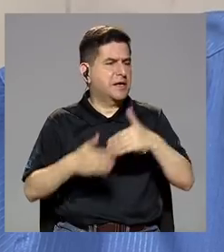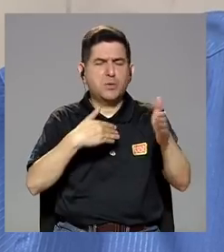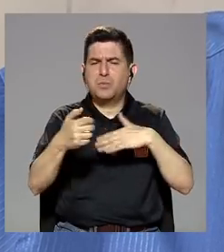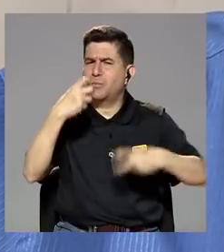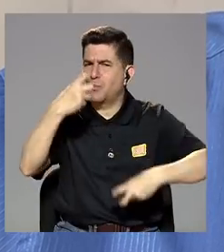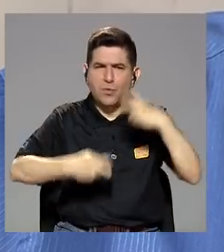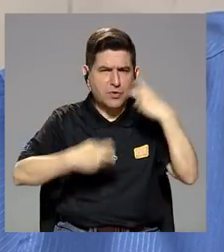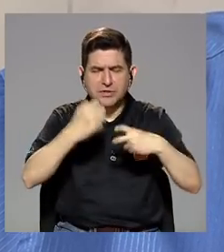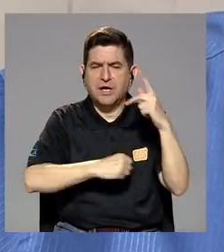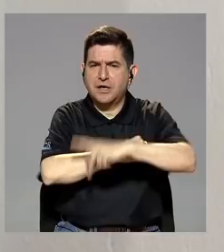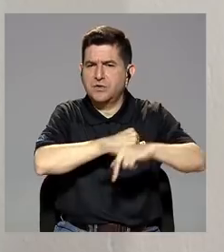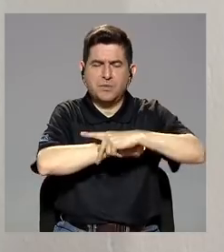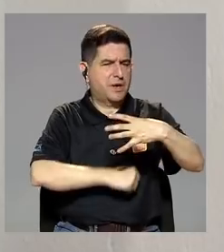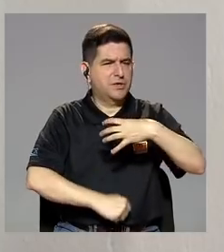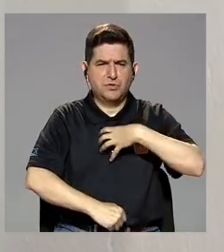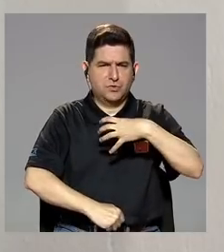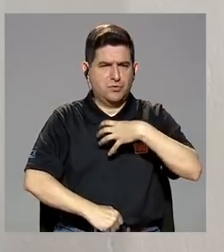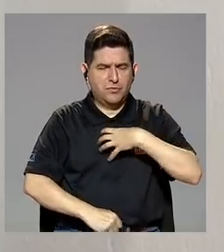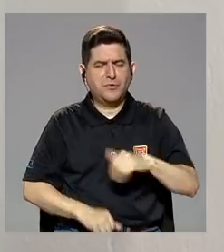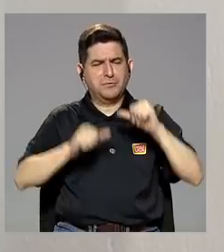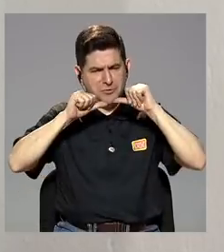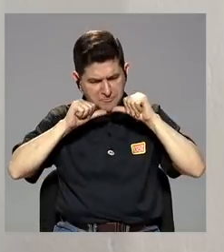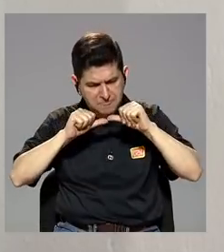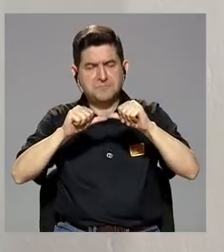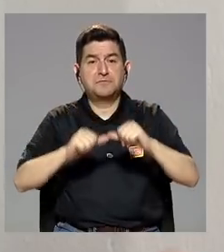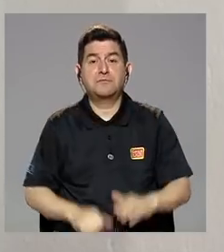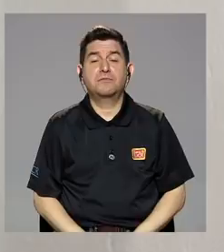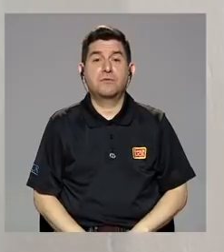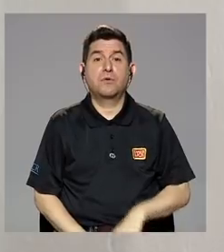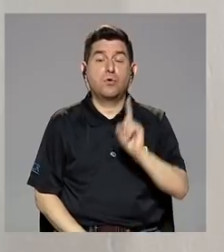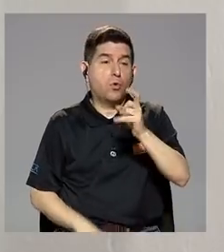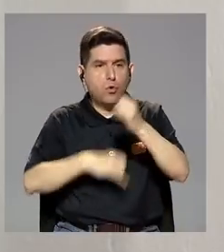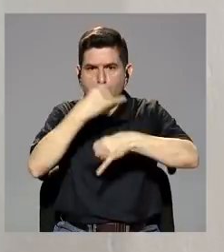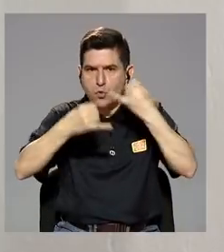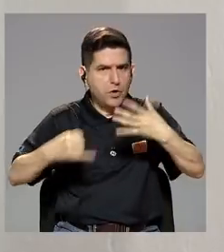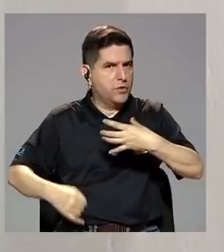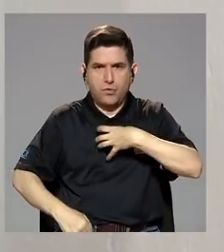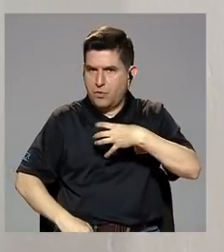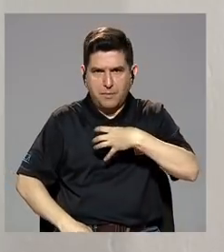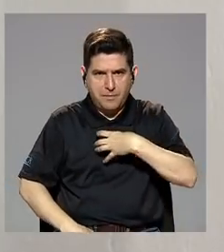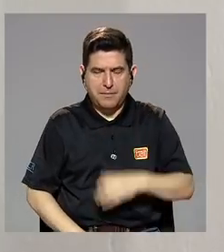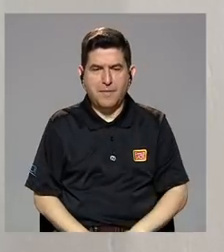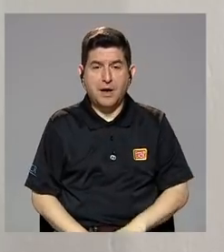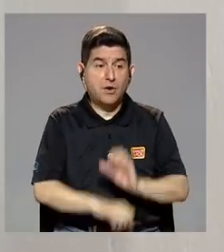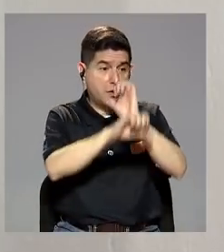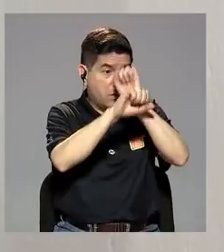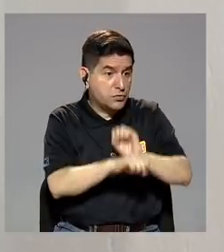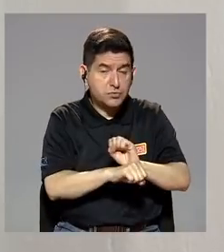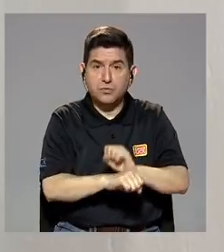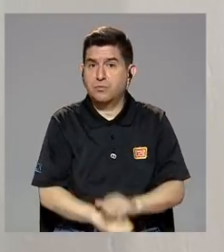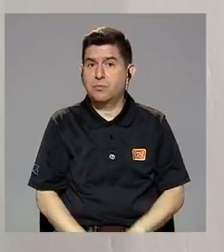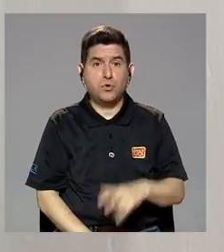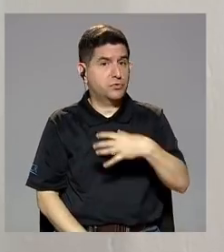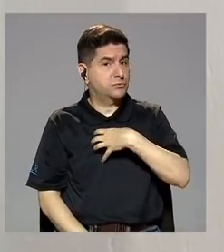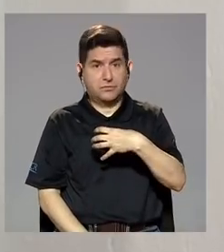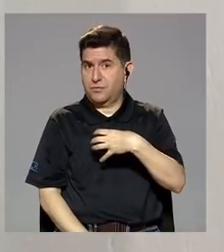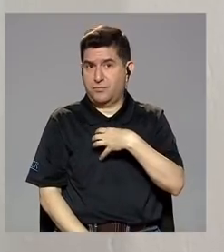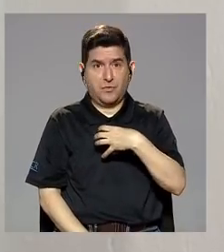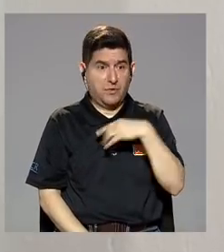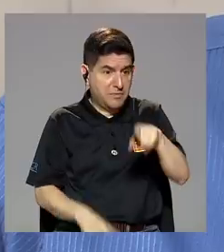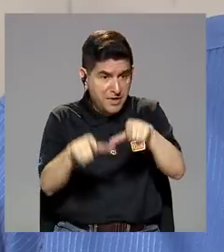dificultades en un país que no era el de él por supuesto en una lengua que no era de costumbres que no eran las de él